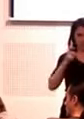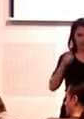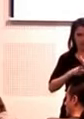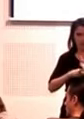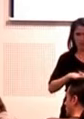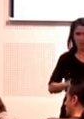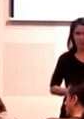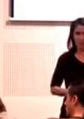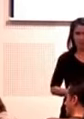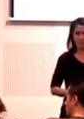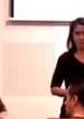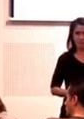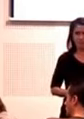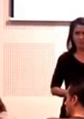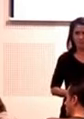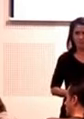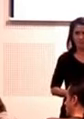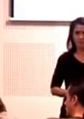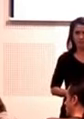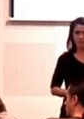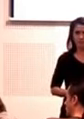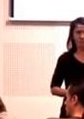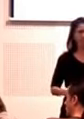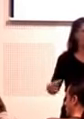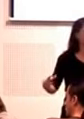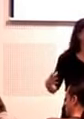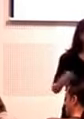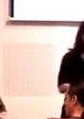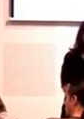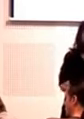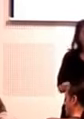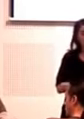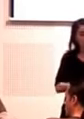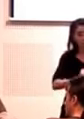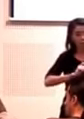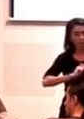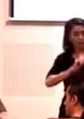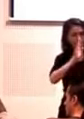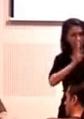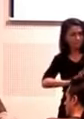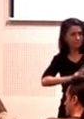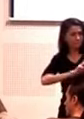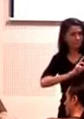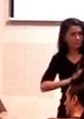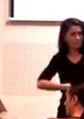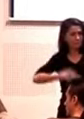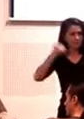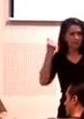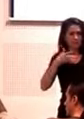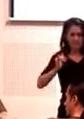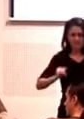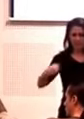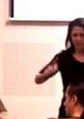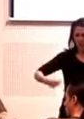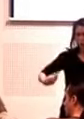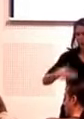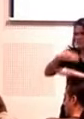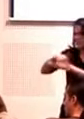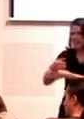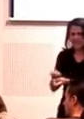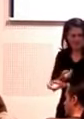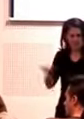favor de todo, como decía Antonio, todo lo que erotice, desde la silla de ruedas hasta la calle, hasta lo que haga falta.